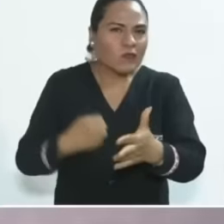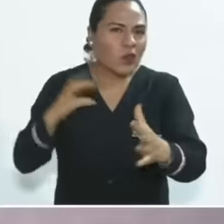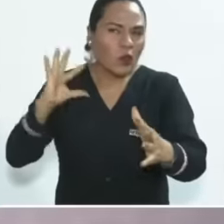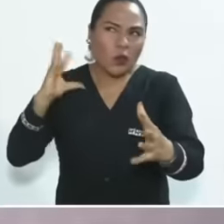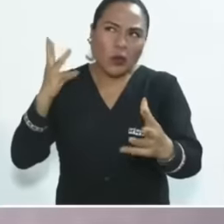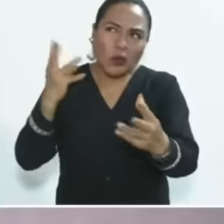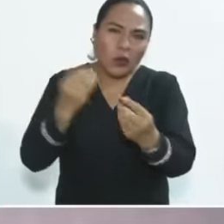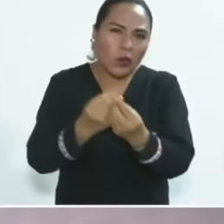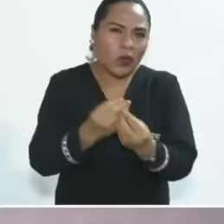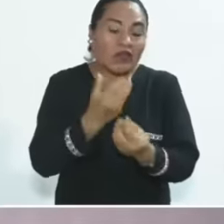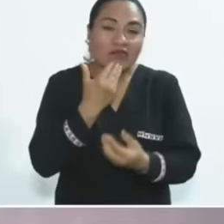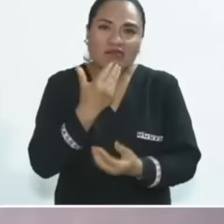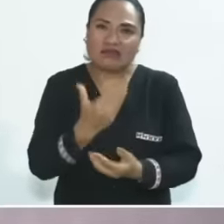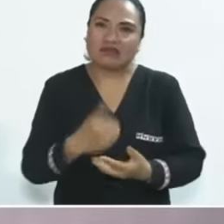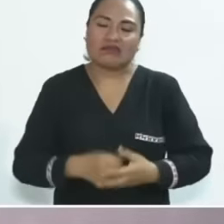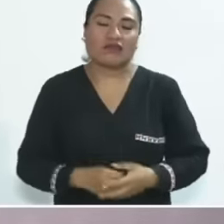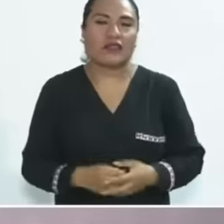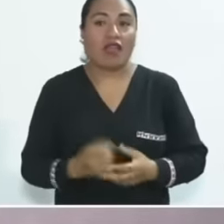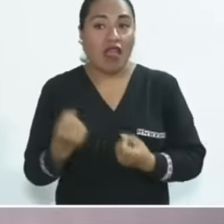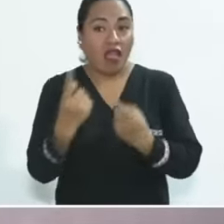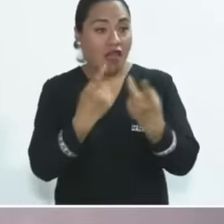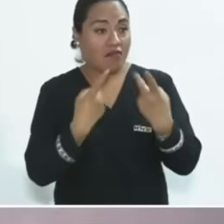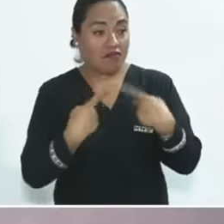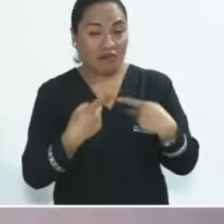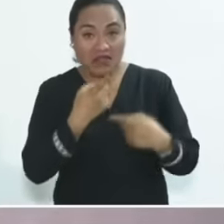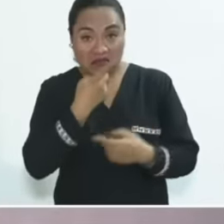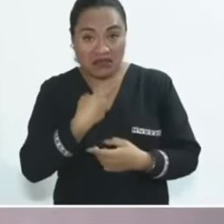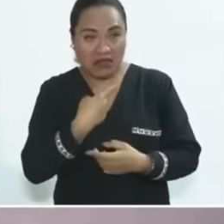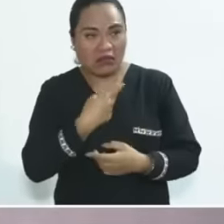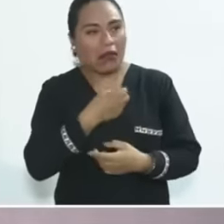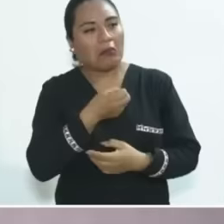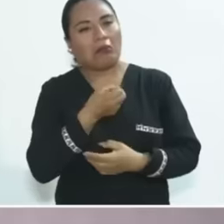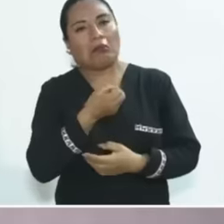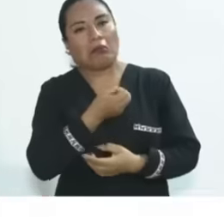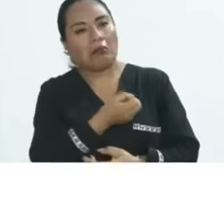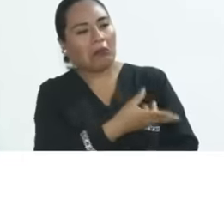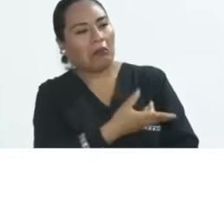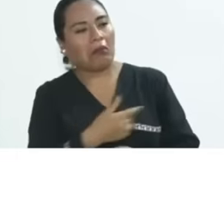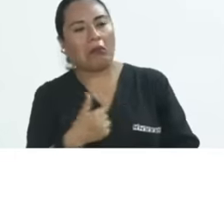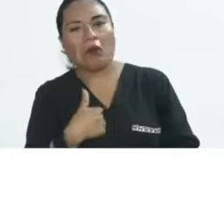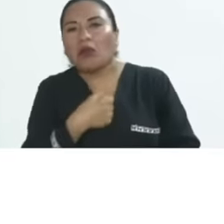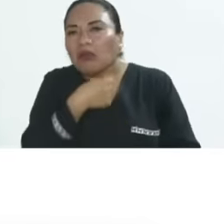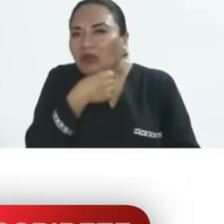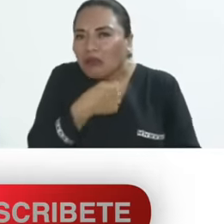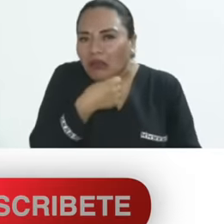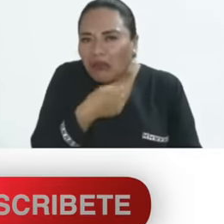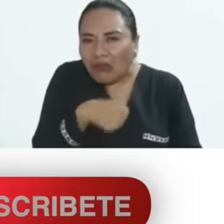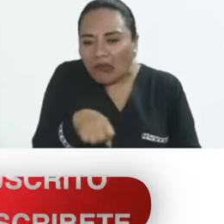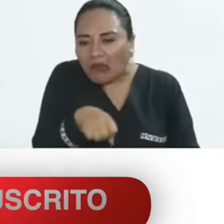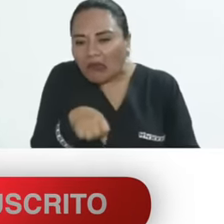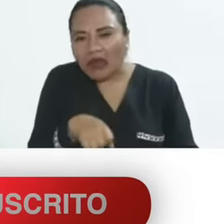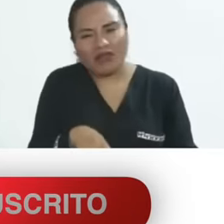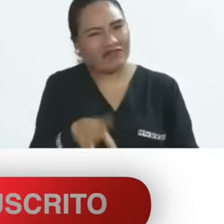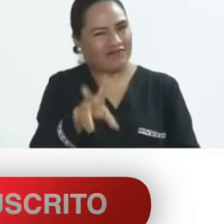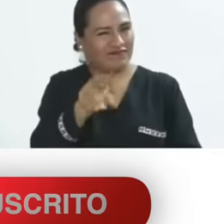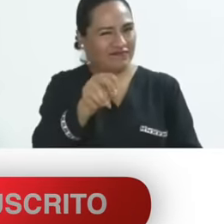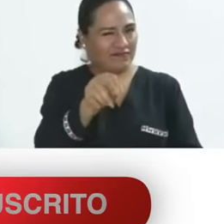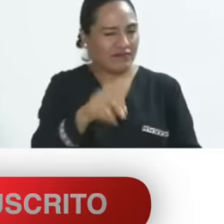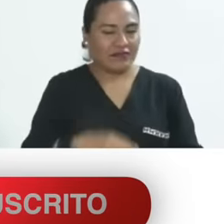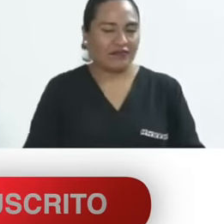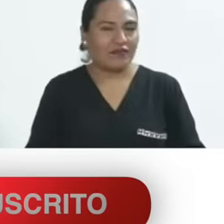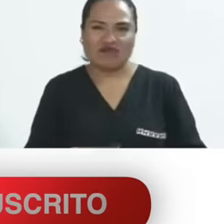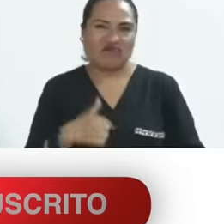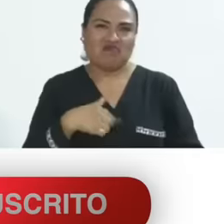me dicen algunos que ya estoy chocheando, pero no crean ustedes